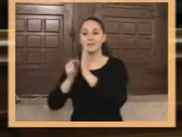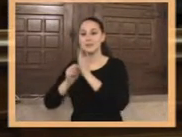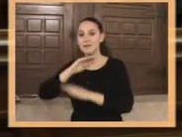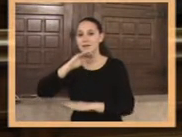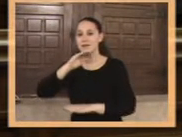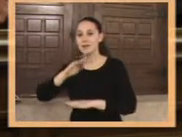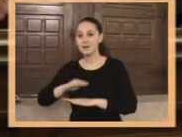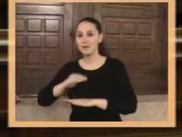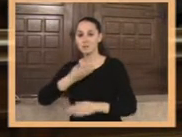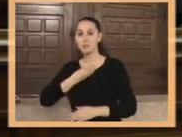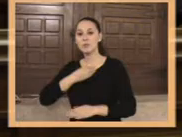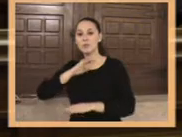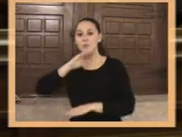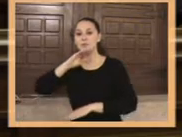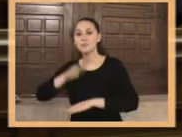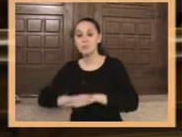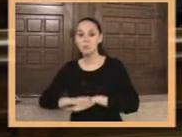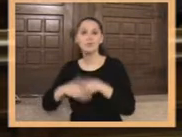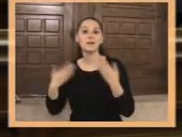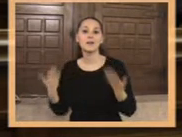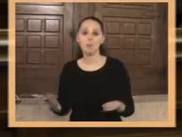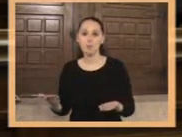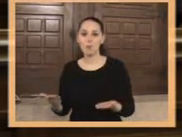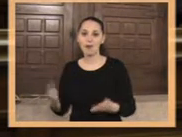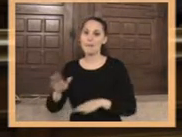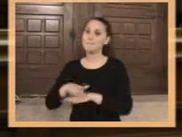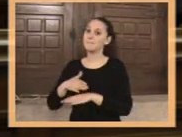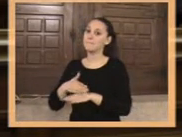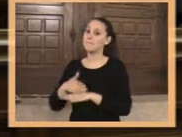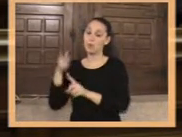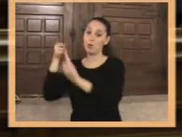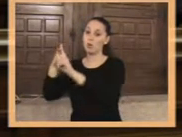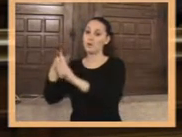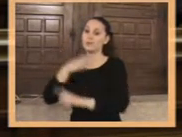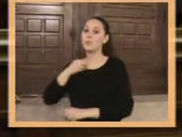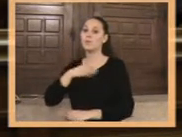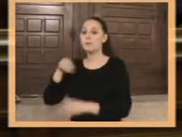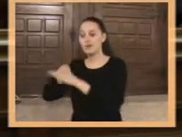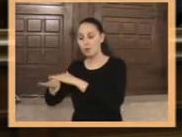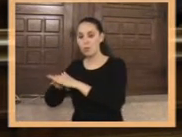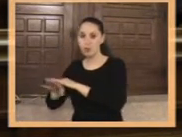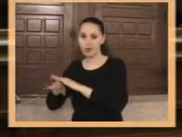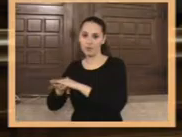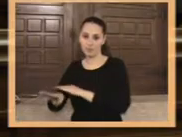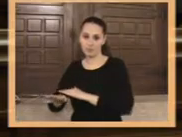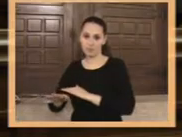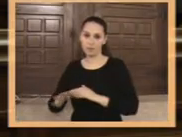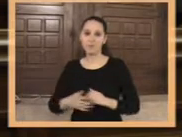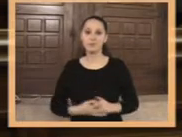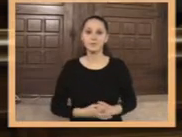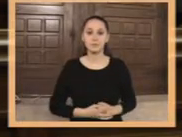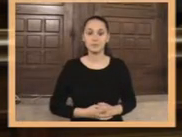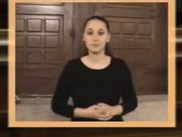el destino de archivo. Una necesidad imperiosa y conocida en tanto en